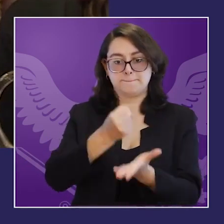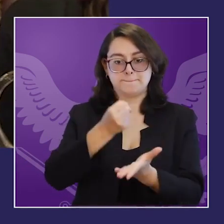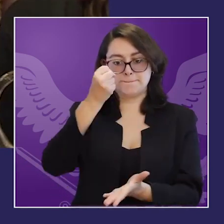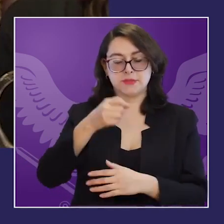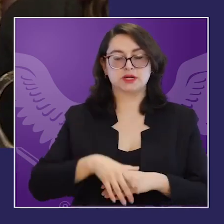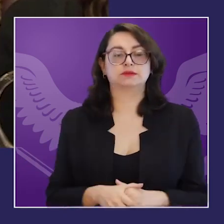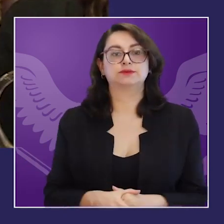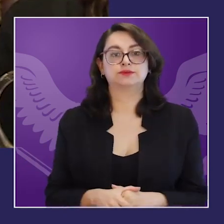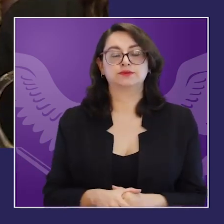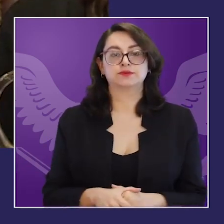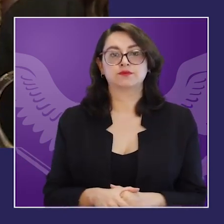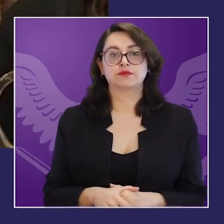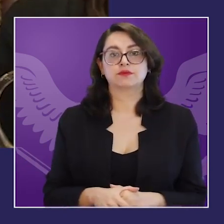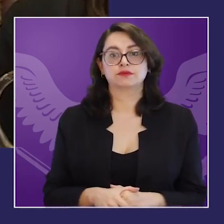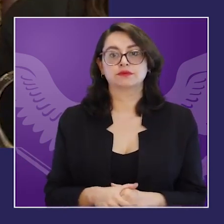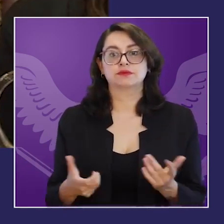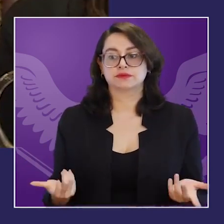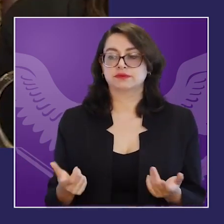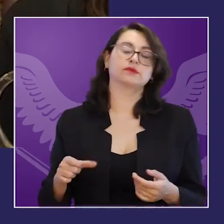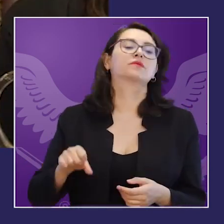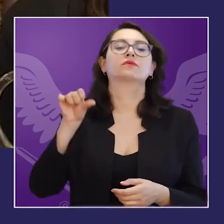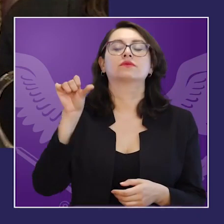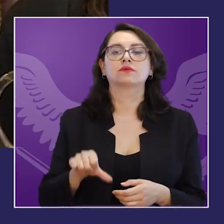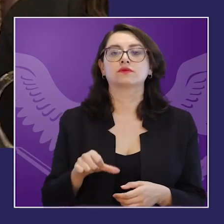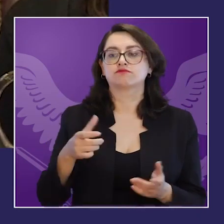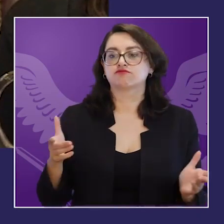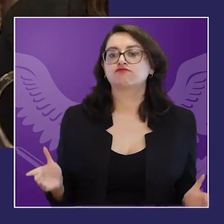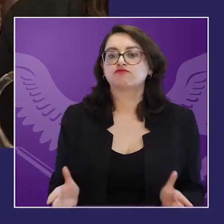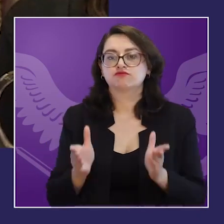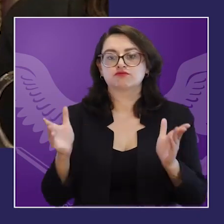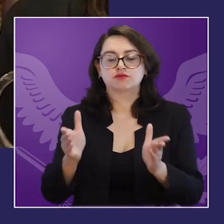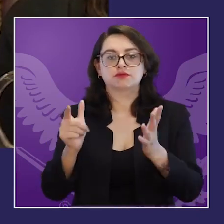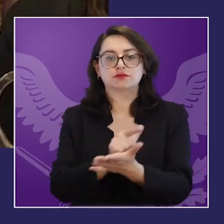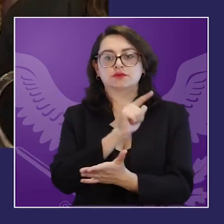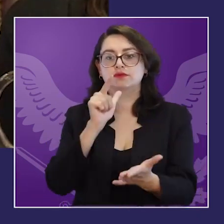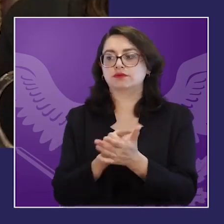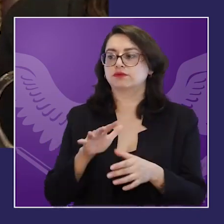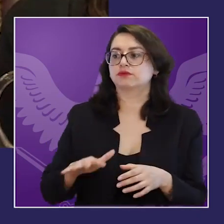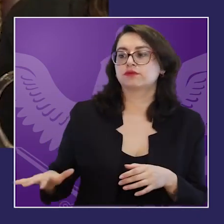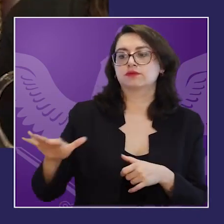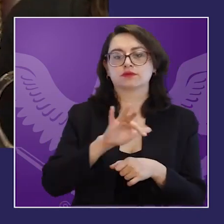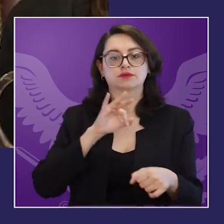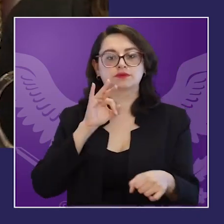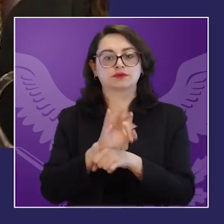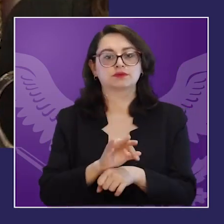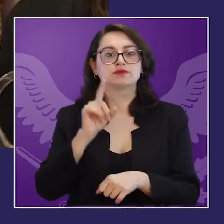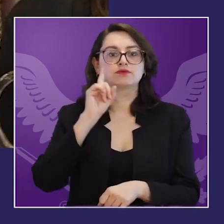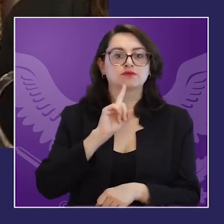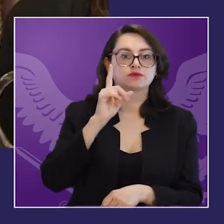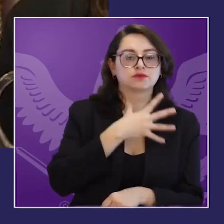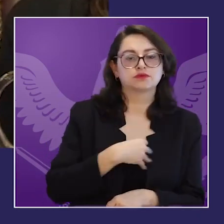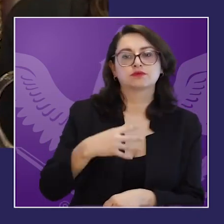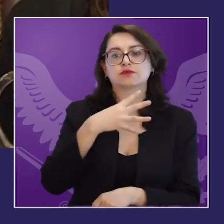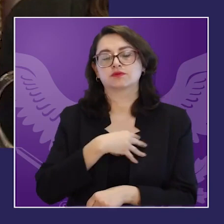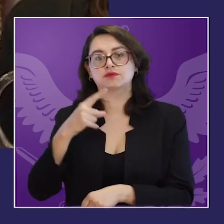iniciativas que se impulsaron hoy desde la sociedad civil son leyes que brindan protección a mujeres y a sus hijas e hijos, porque el